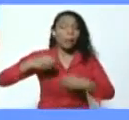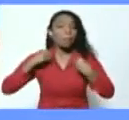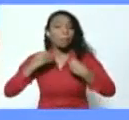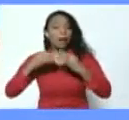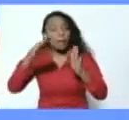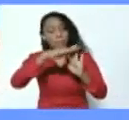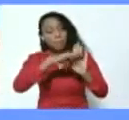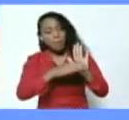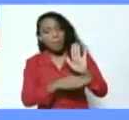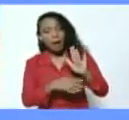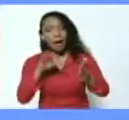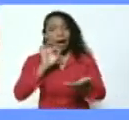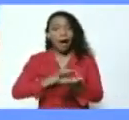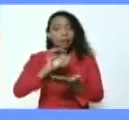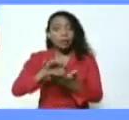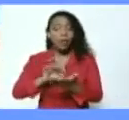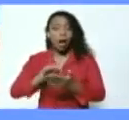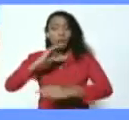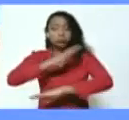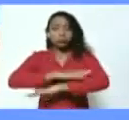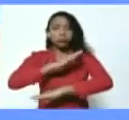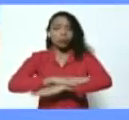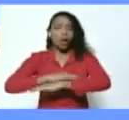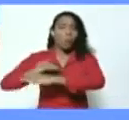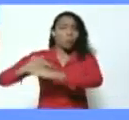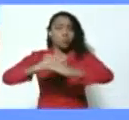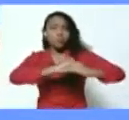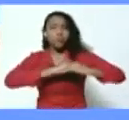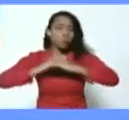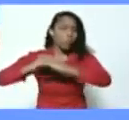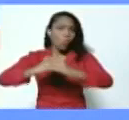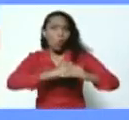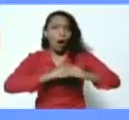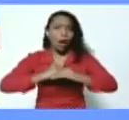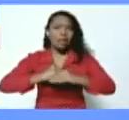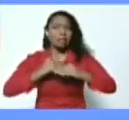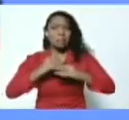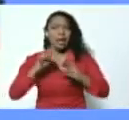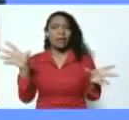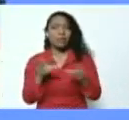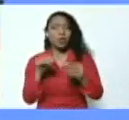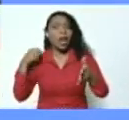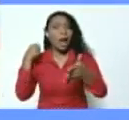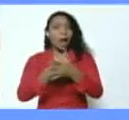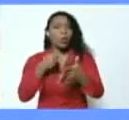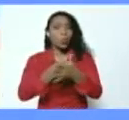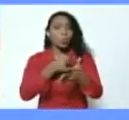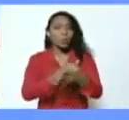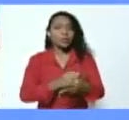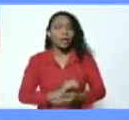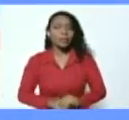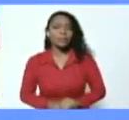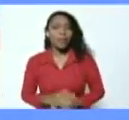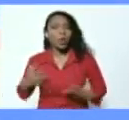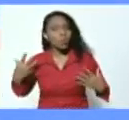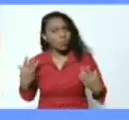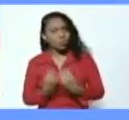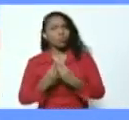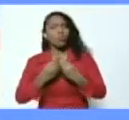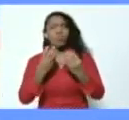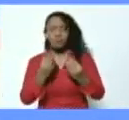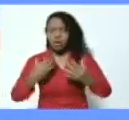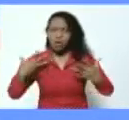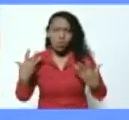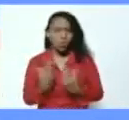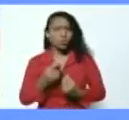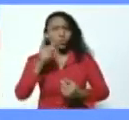agenda estratégica de acción común, común y concreta para las luchas. Juntos, muy juntos y